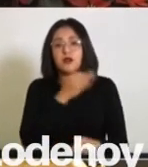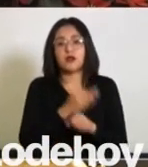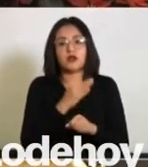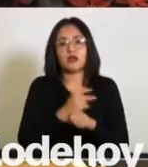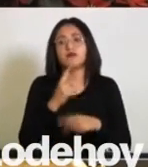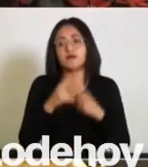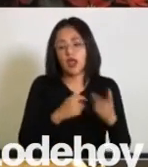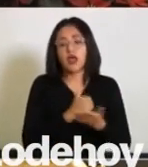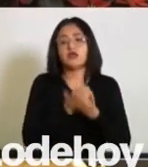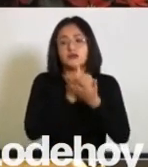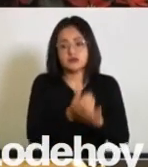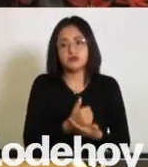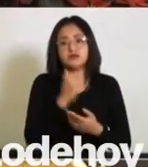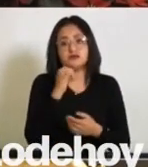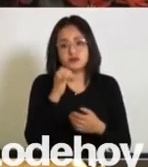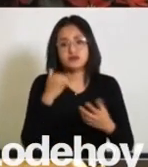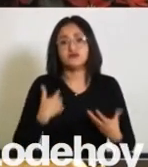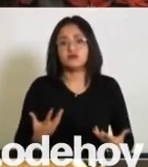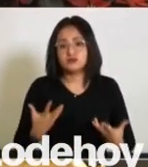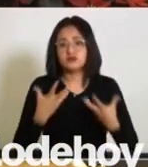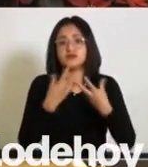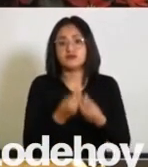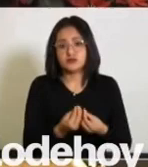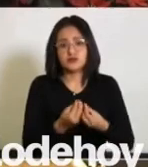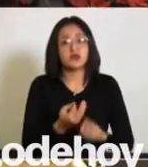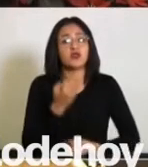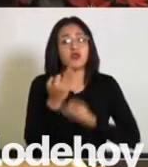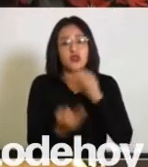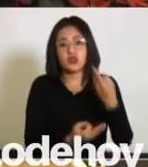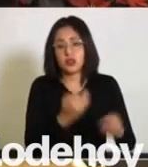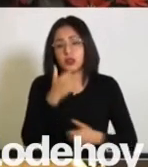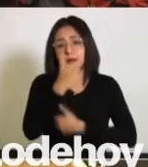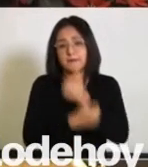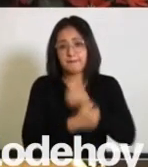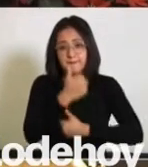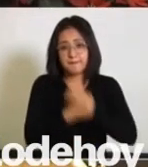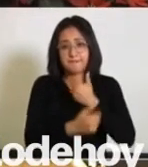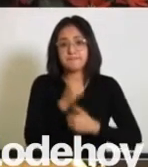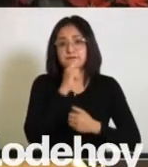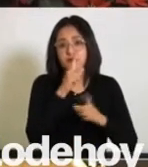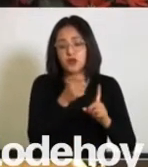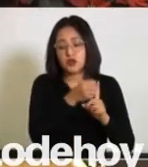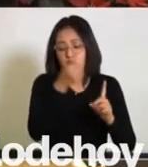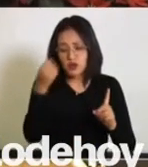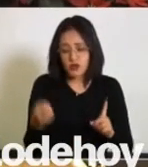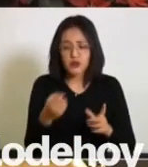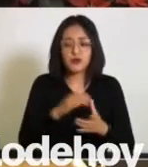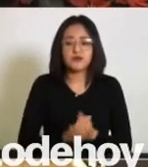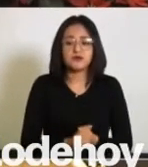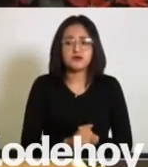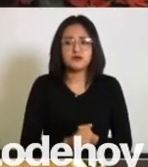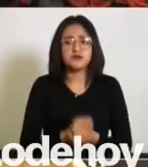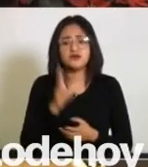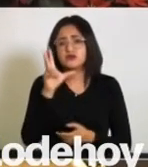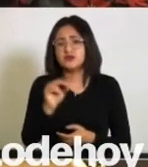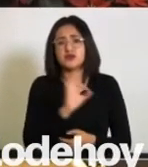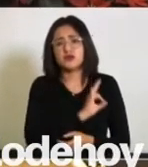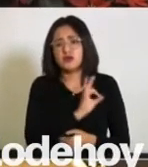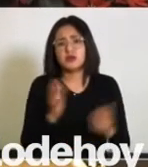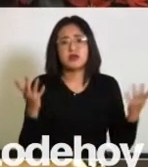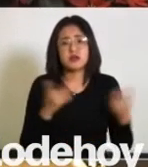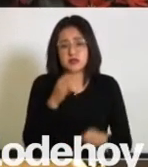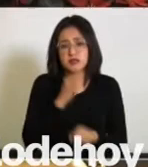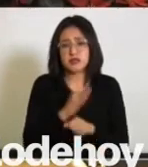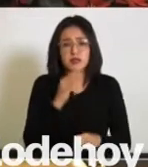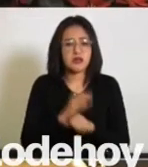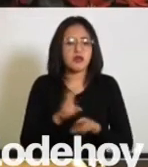ayudar vamos a contribuir todos a participar de manera organizada no podemos hacer que